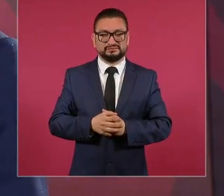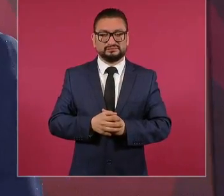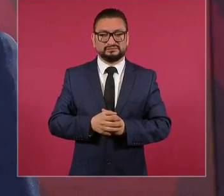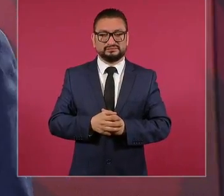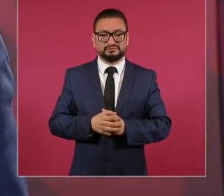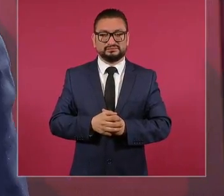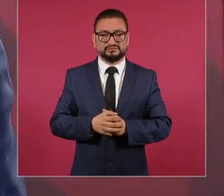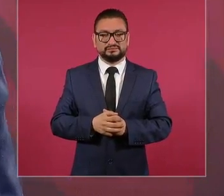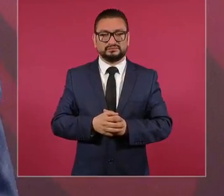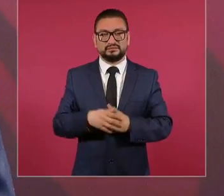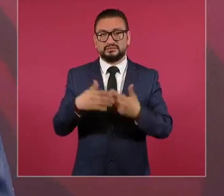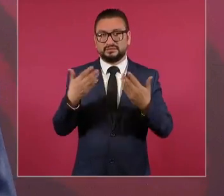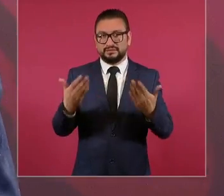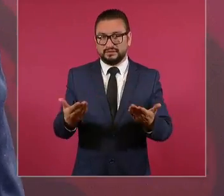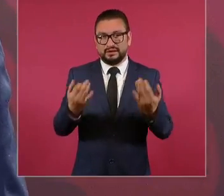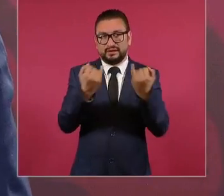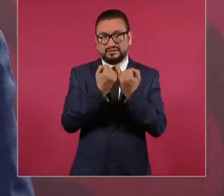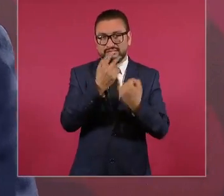Bueno,